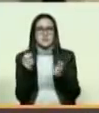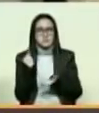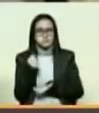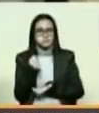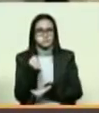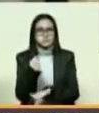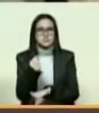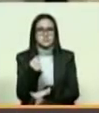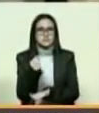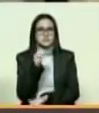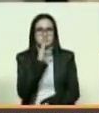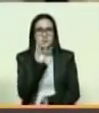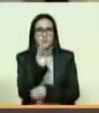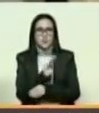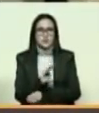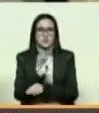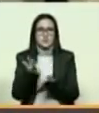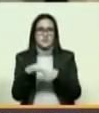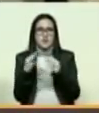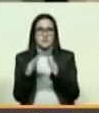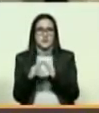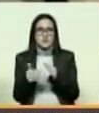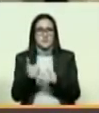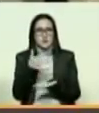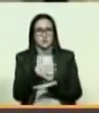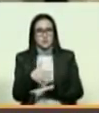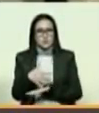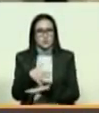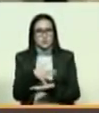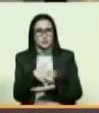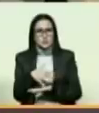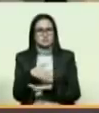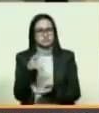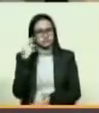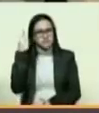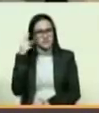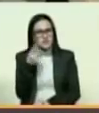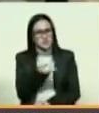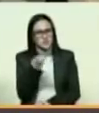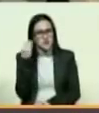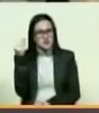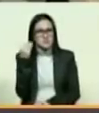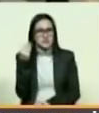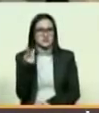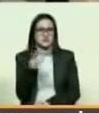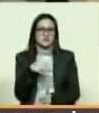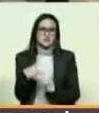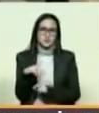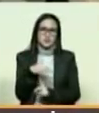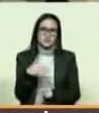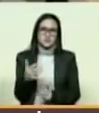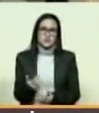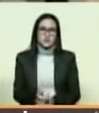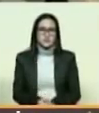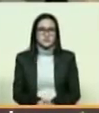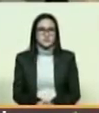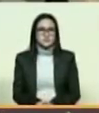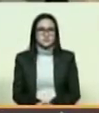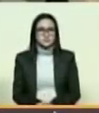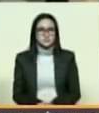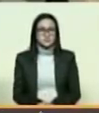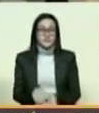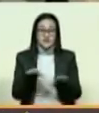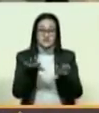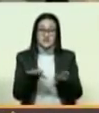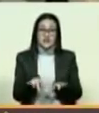están dirigidos a proteger a las familias más vulnerables. Una reflexión suya sobre este aspecto. Por otro lado, el secretario